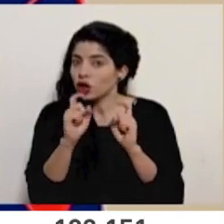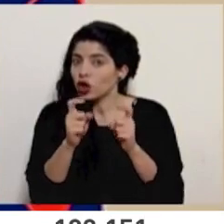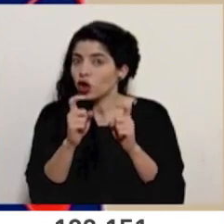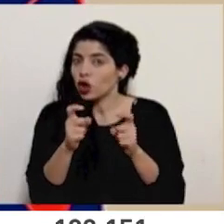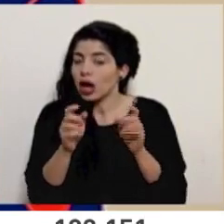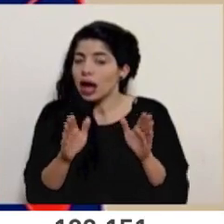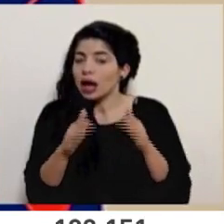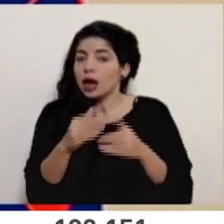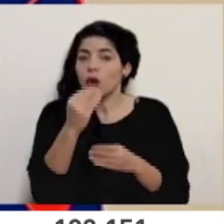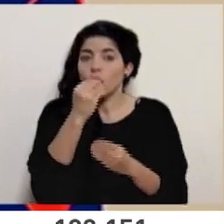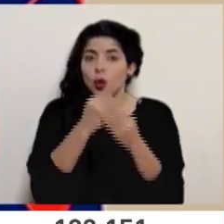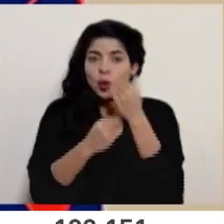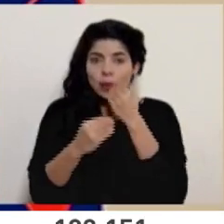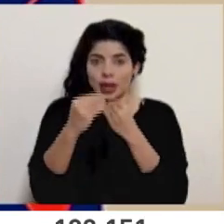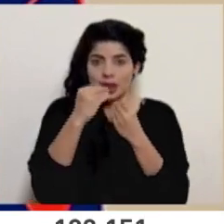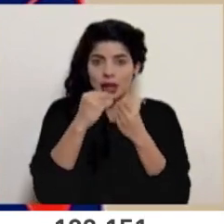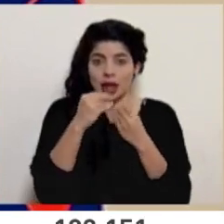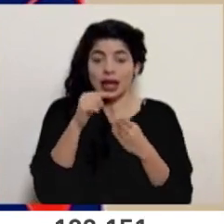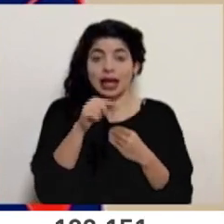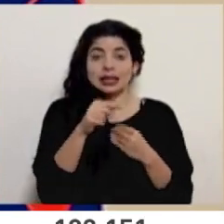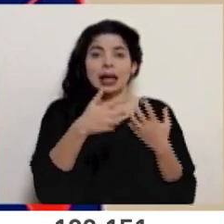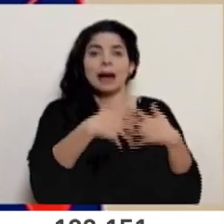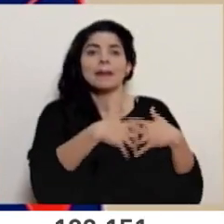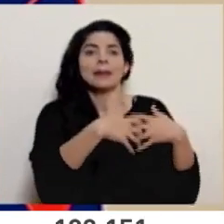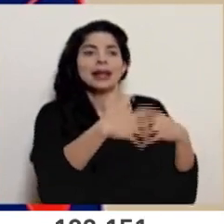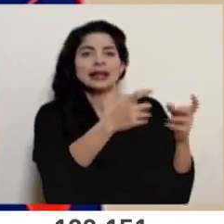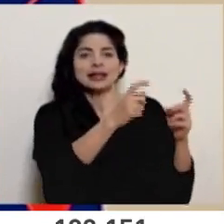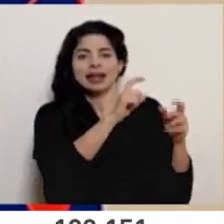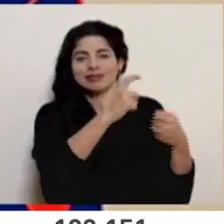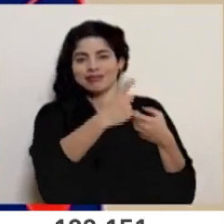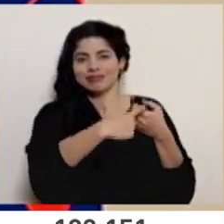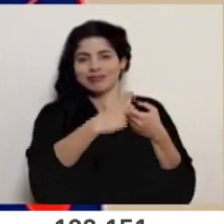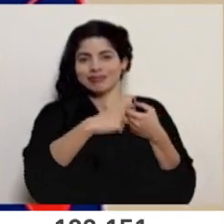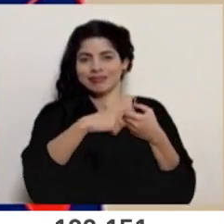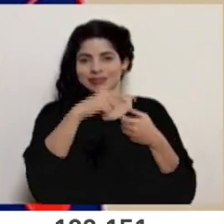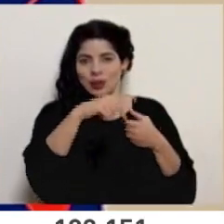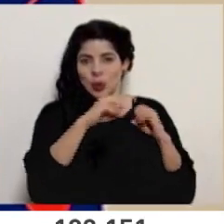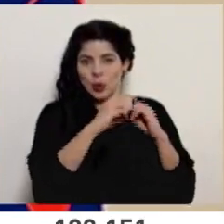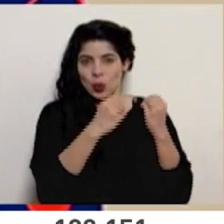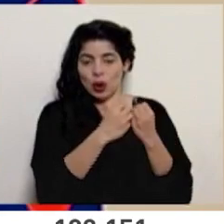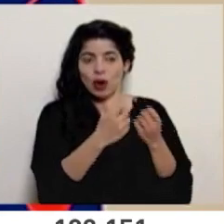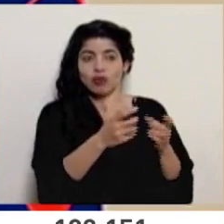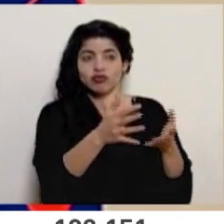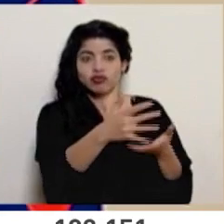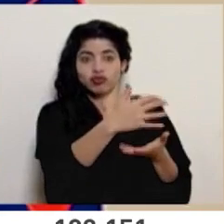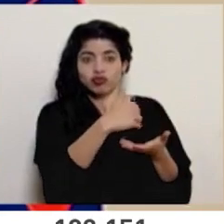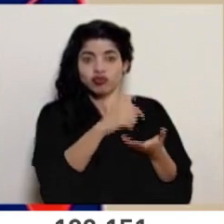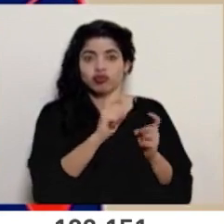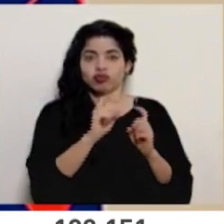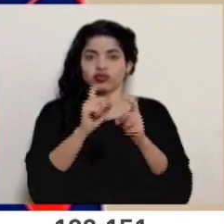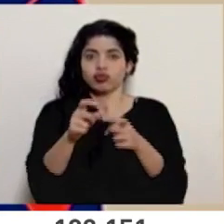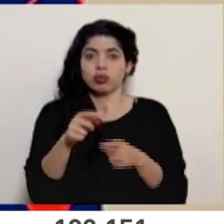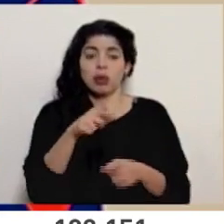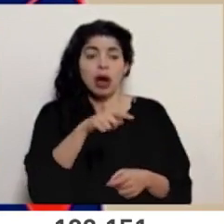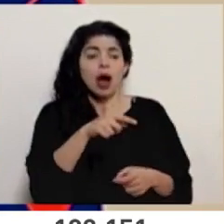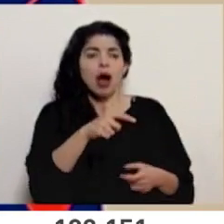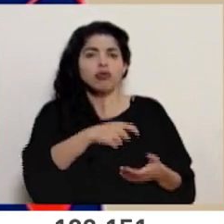raciones de alimentos que obtenían de las empresas que están afiliadas a esas organizaciones. Eso es un convenio que se